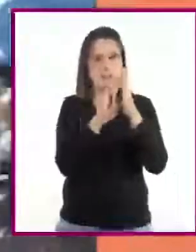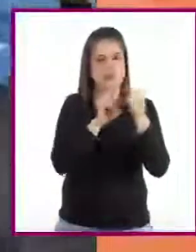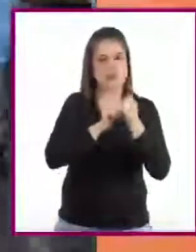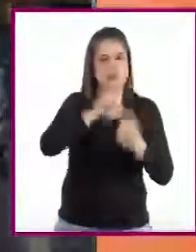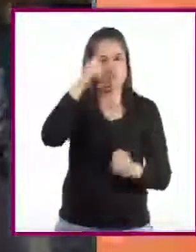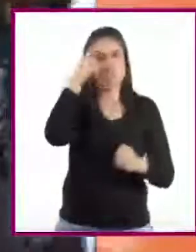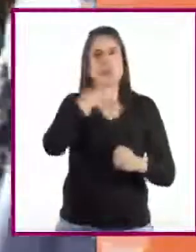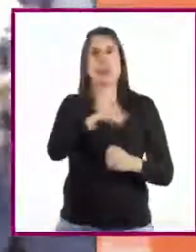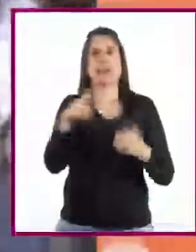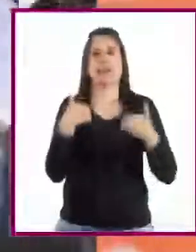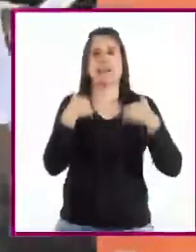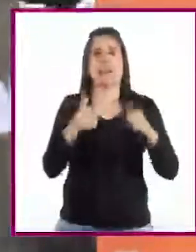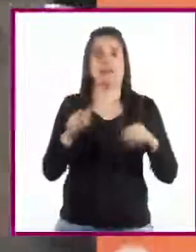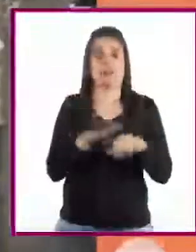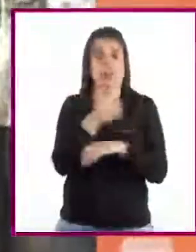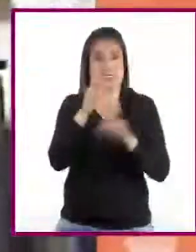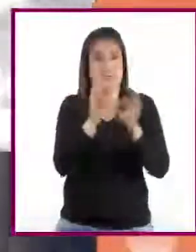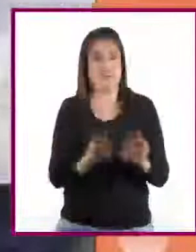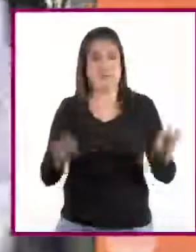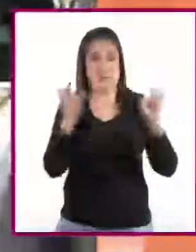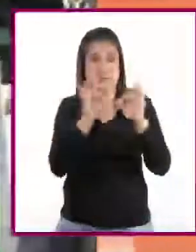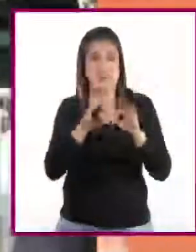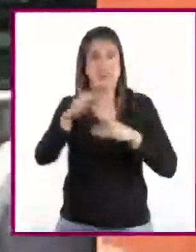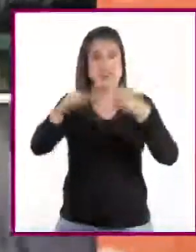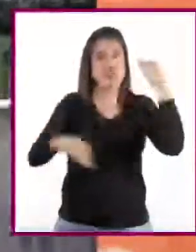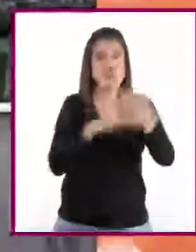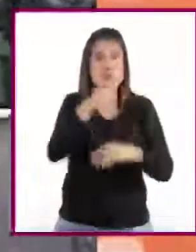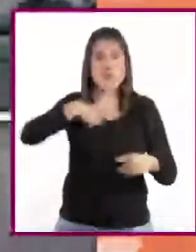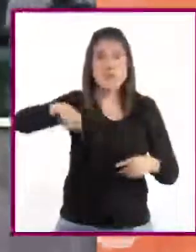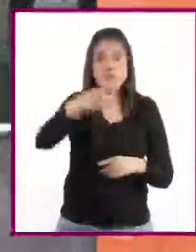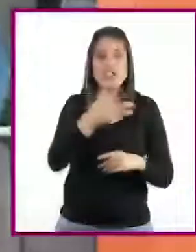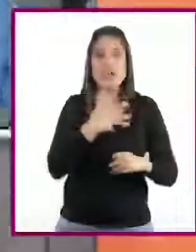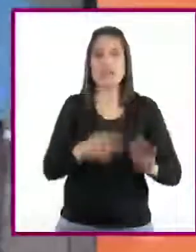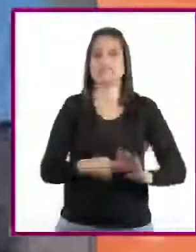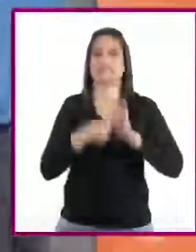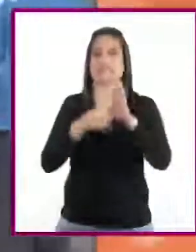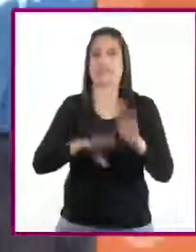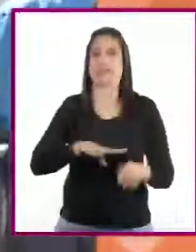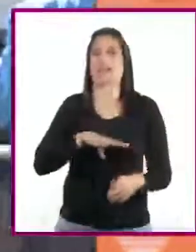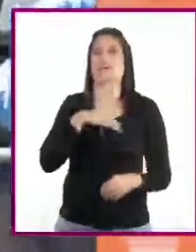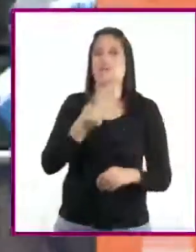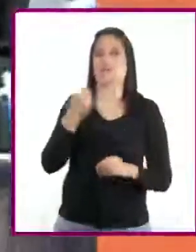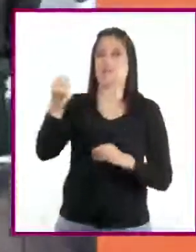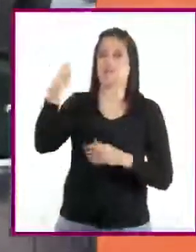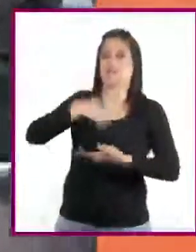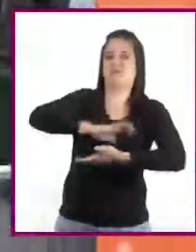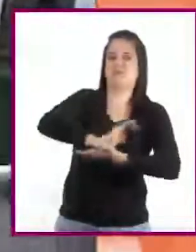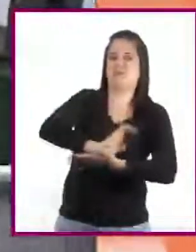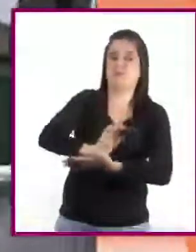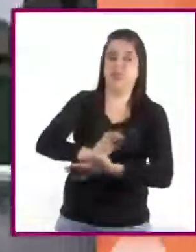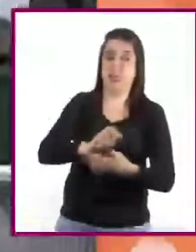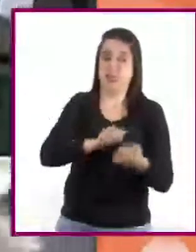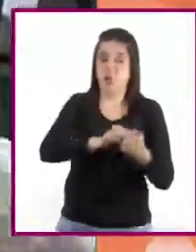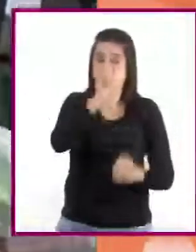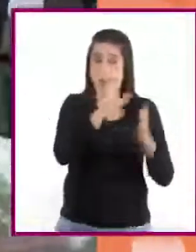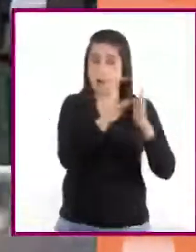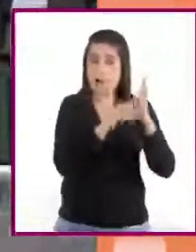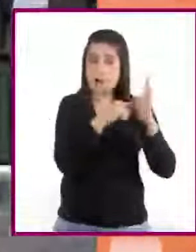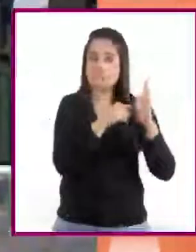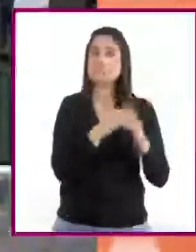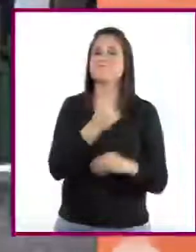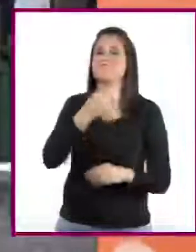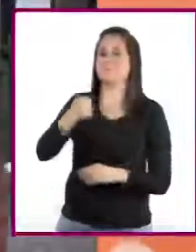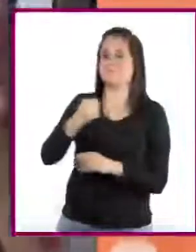medida, porque como verán a continuación, todos estamos expuestos al abuso y la Constitución es la garantía que tenemos para